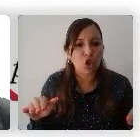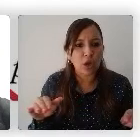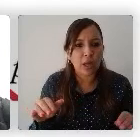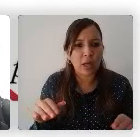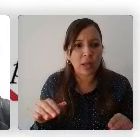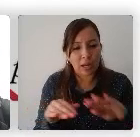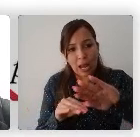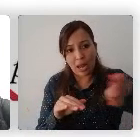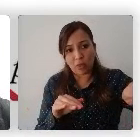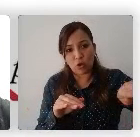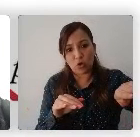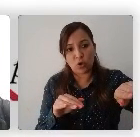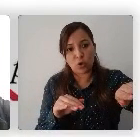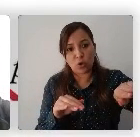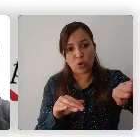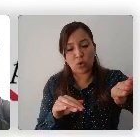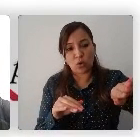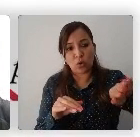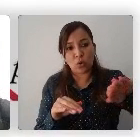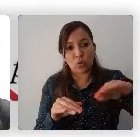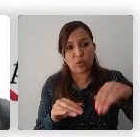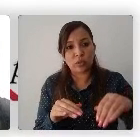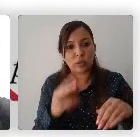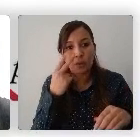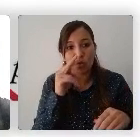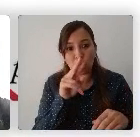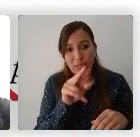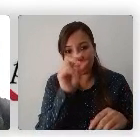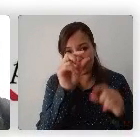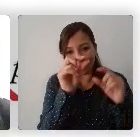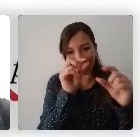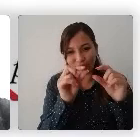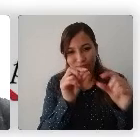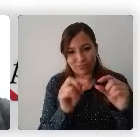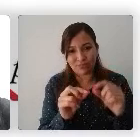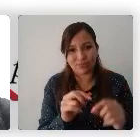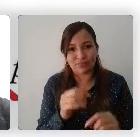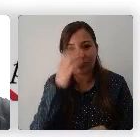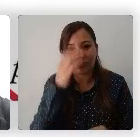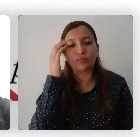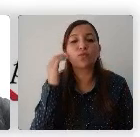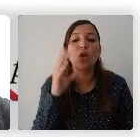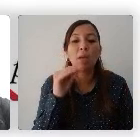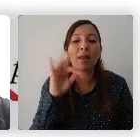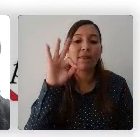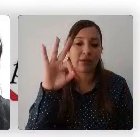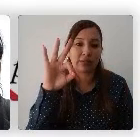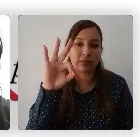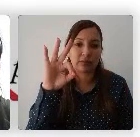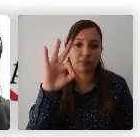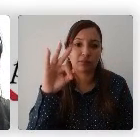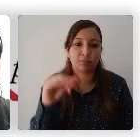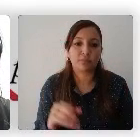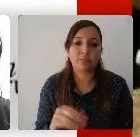en la zona, el lado izquierdo, donde podemos ver una serie de emprendimientos, pero que ahora vamos a hablar básicamente de esos tres emprendimientos, como es Tiachón, de